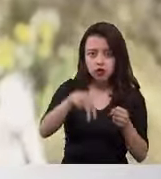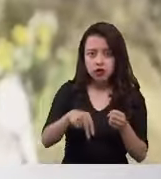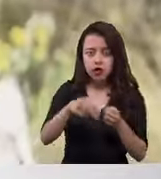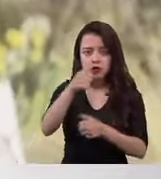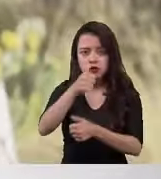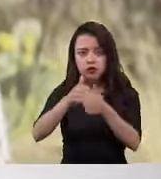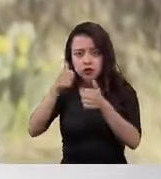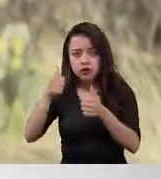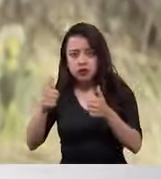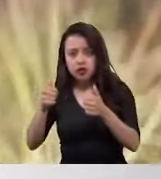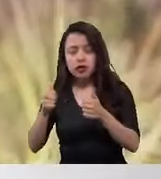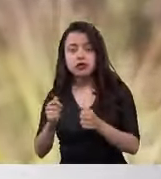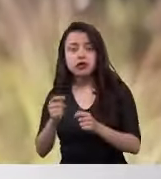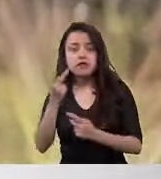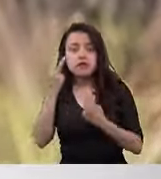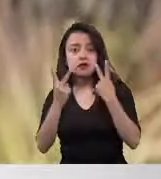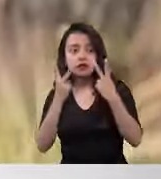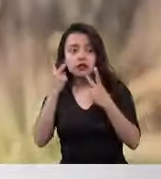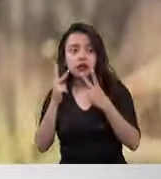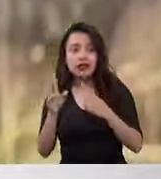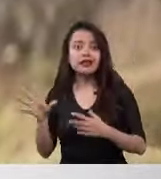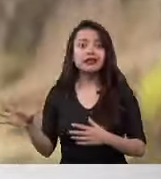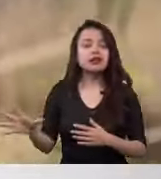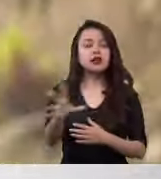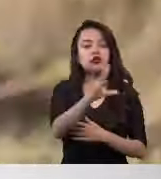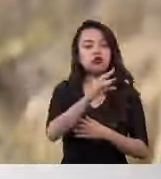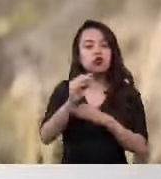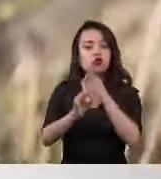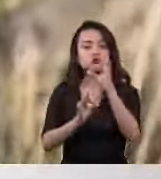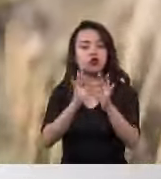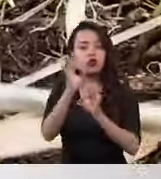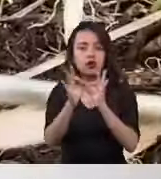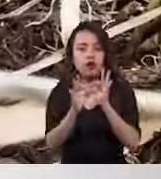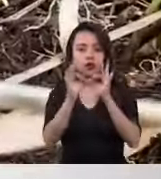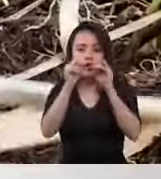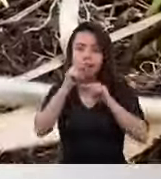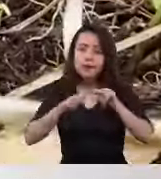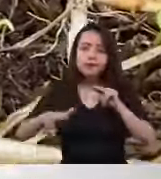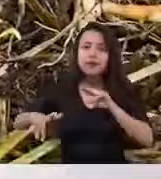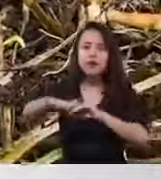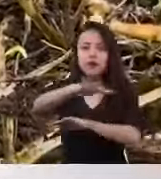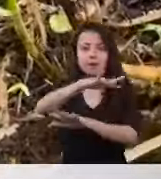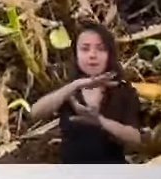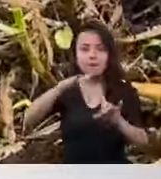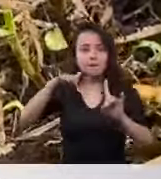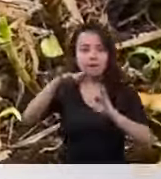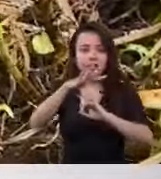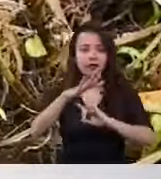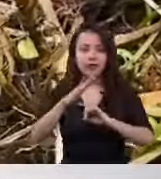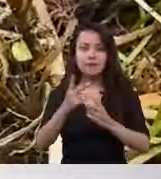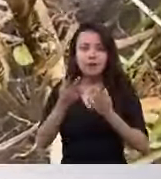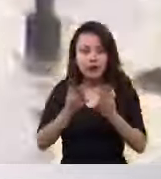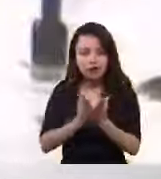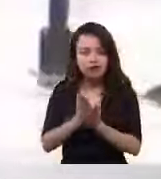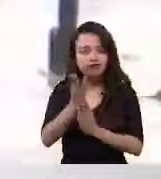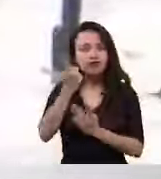el cuidado del medio ambiente y el fortalecimiento del desarrollo económico para que siga el turismo en los páramos.